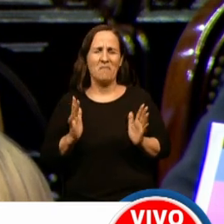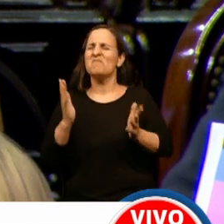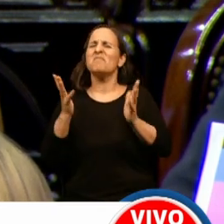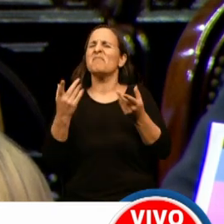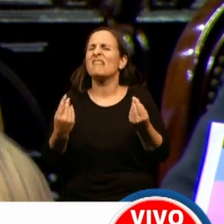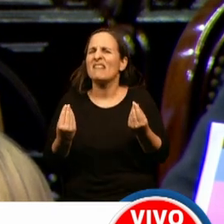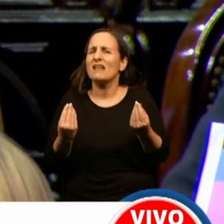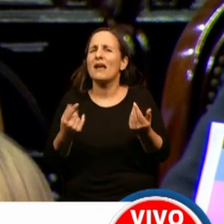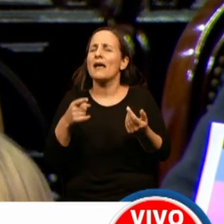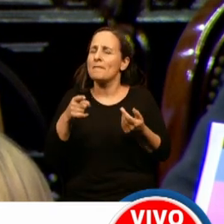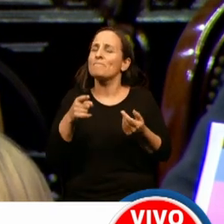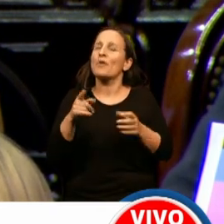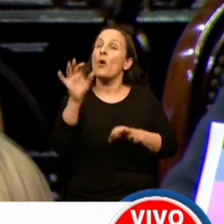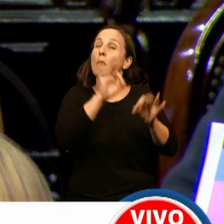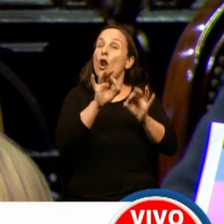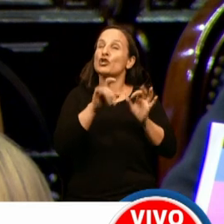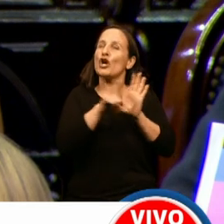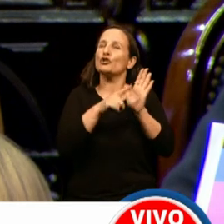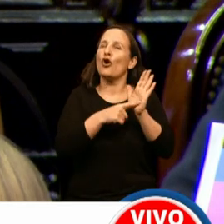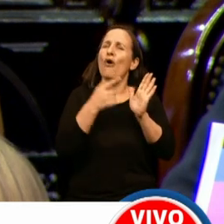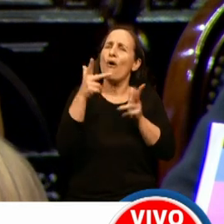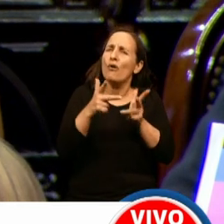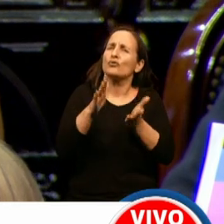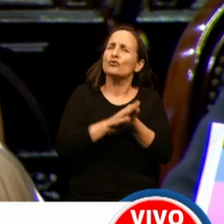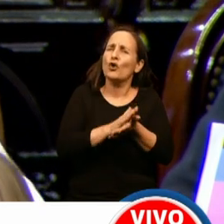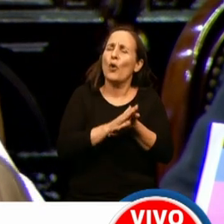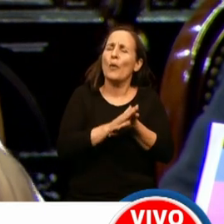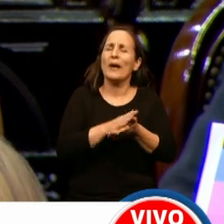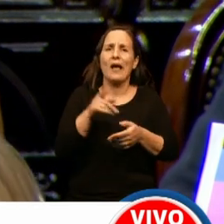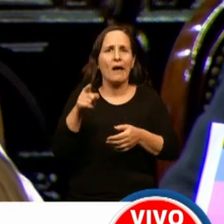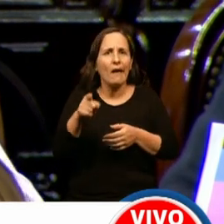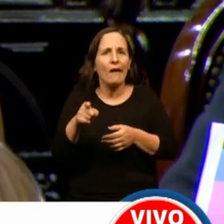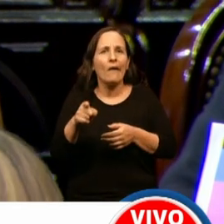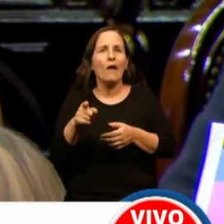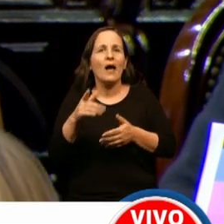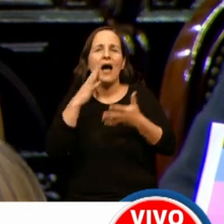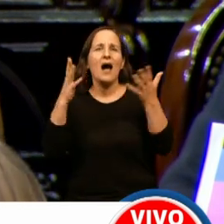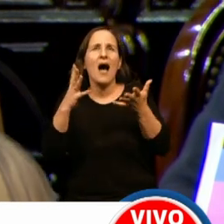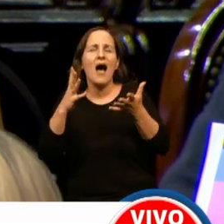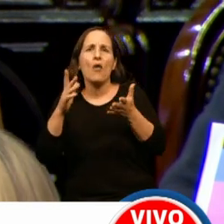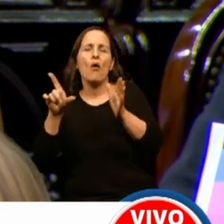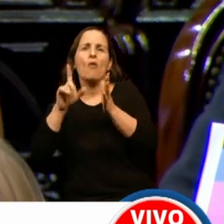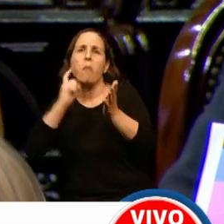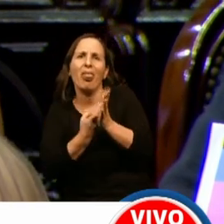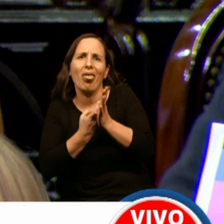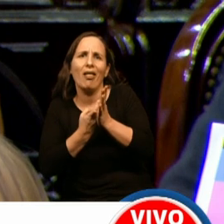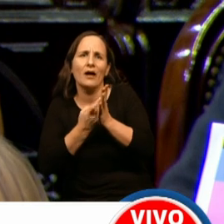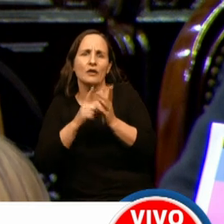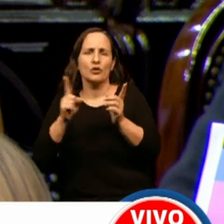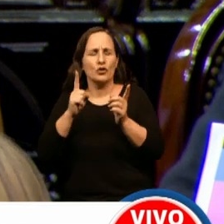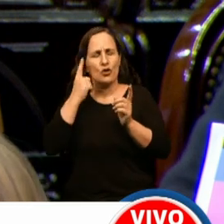el aspecto que el proyecto menciona sobre que no se considerarán las contravenciones y que no se